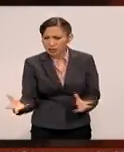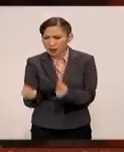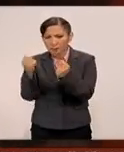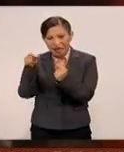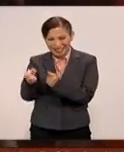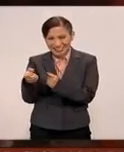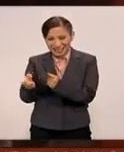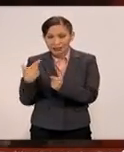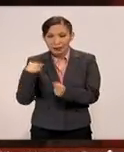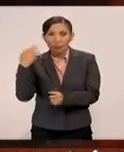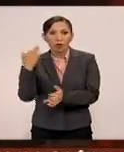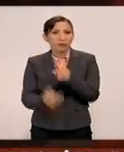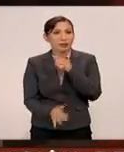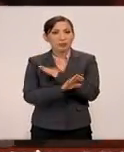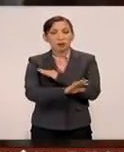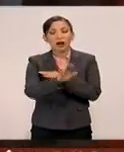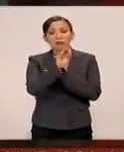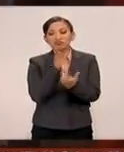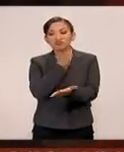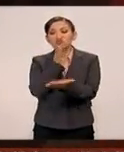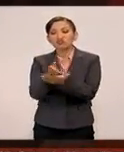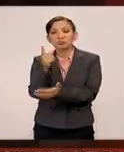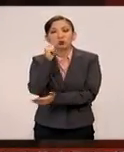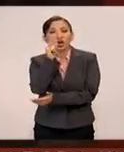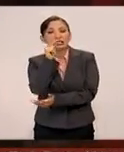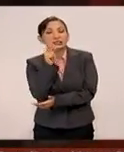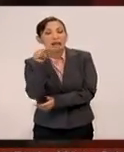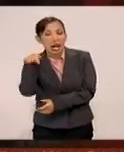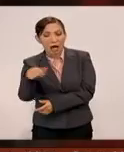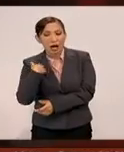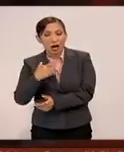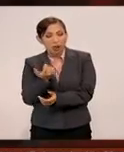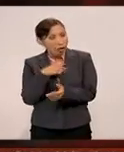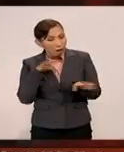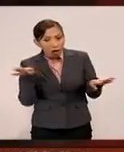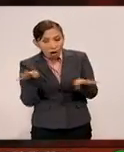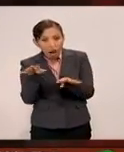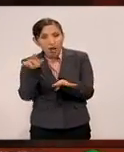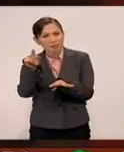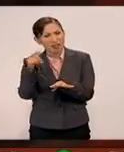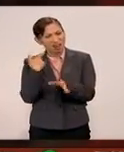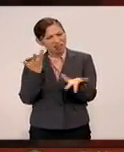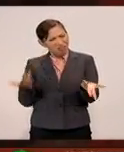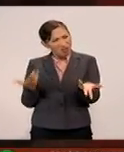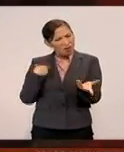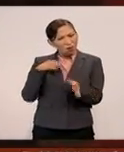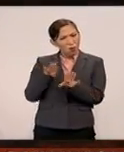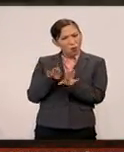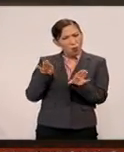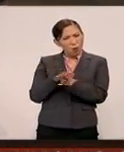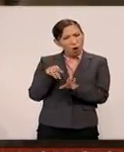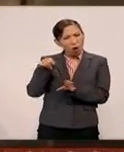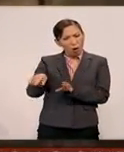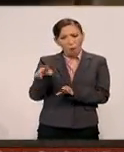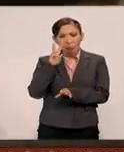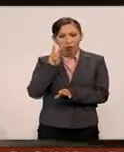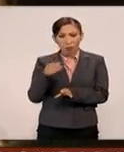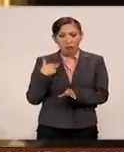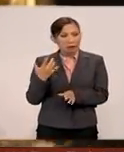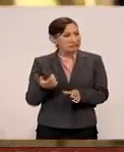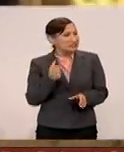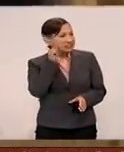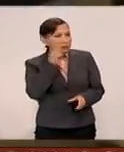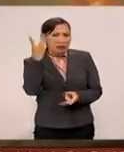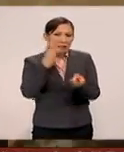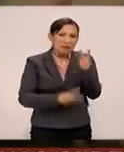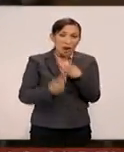mujeres fue logrado por la intervención de la policía, lo que ha conmocionado al Líbano, una nación árabe mediterránea que se ha visto agobiada por la